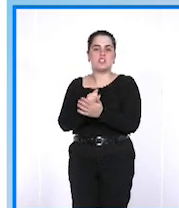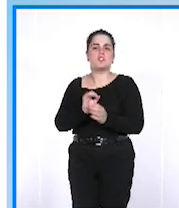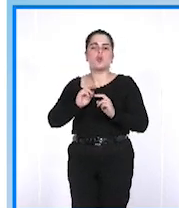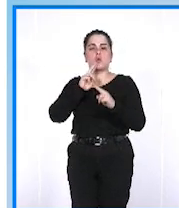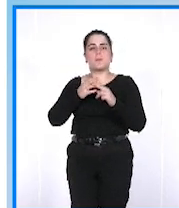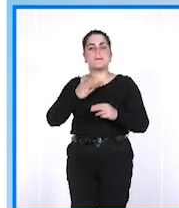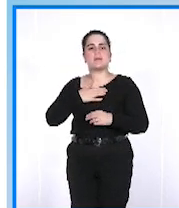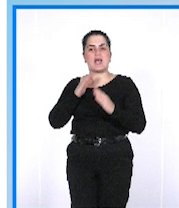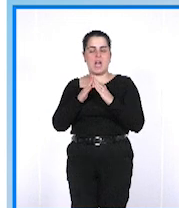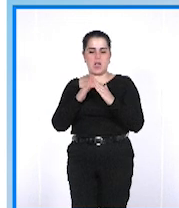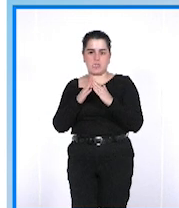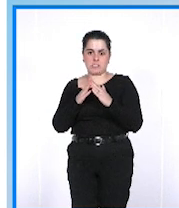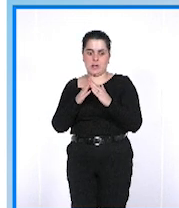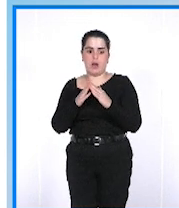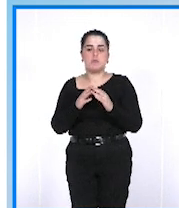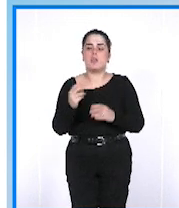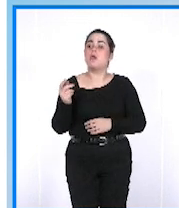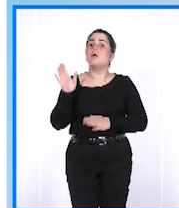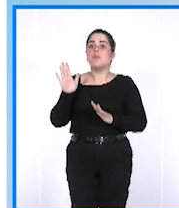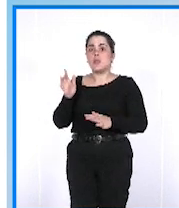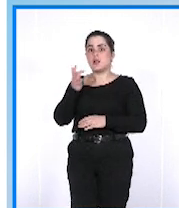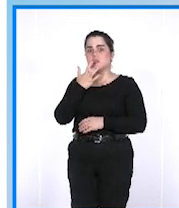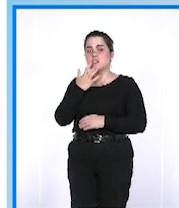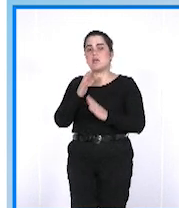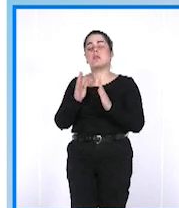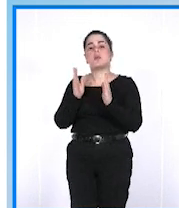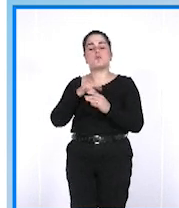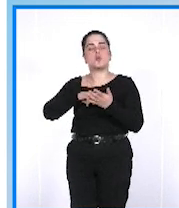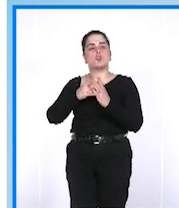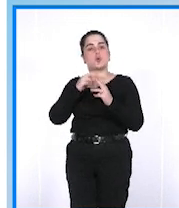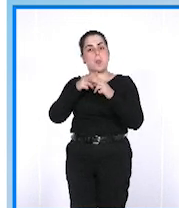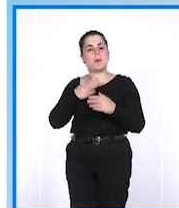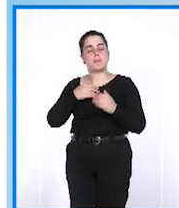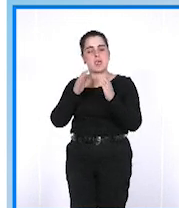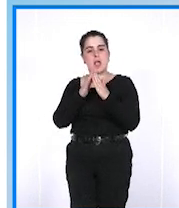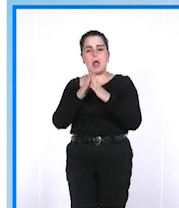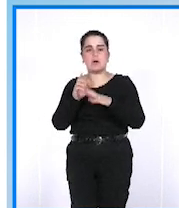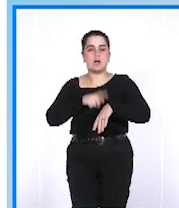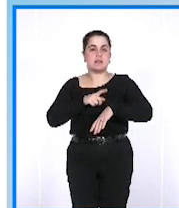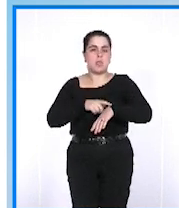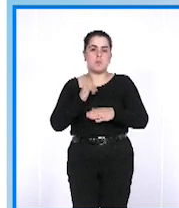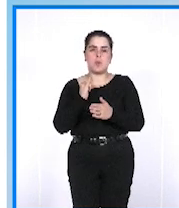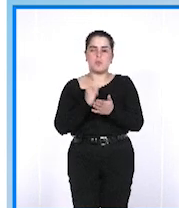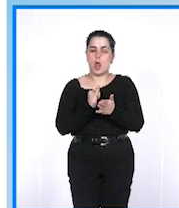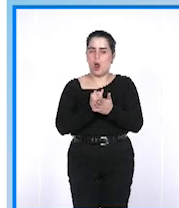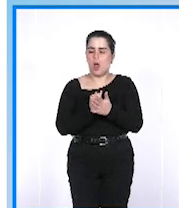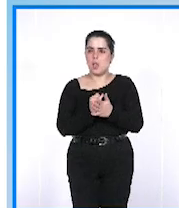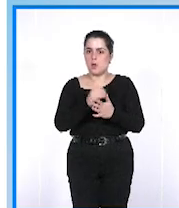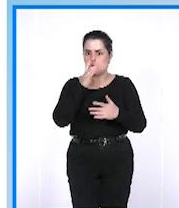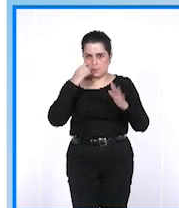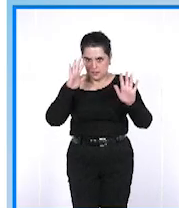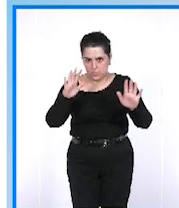pero si vemos que aquellas personas que estaban en el pilotaje de mi casa que experimentaron en un tiempo porque daos cuenta que estos cambios tan